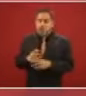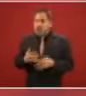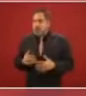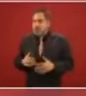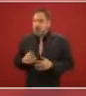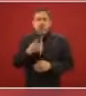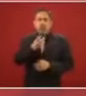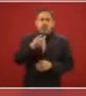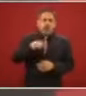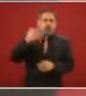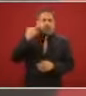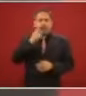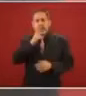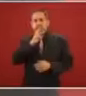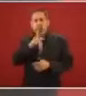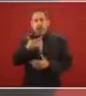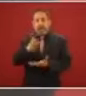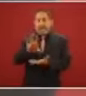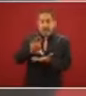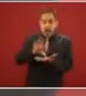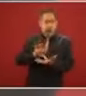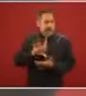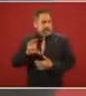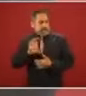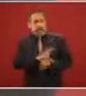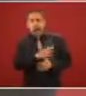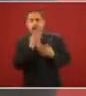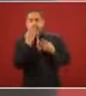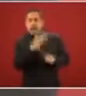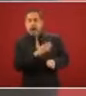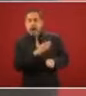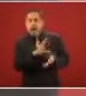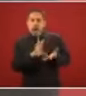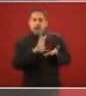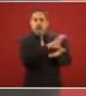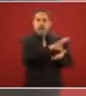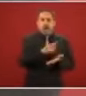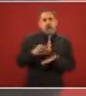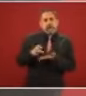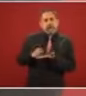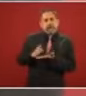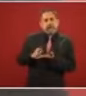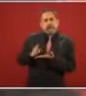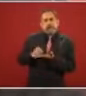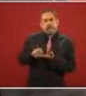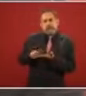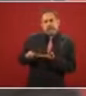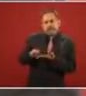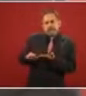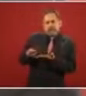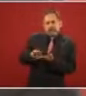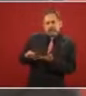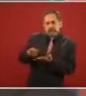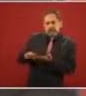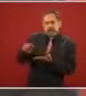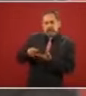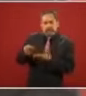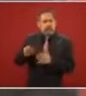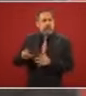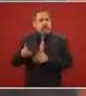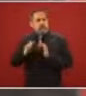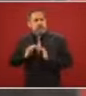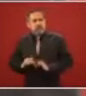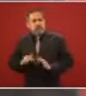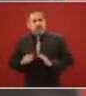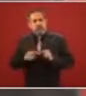fideicomiso y que el dinero se administrara en ese fideicomiso y